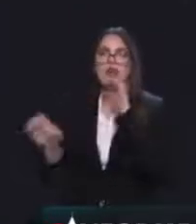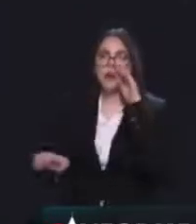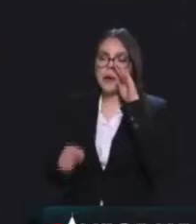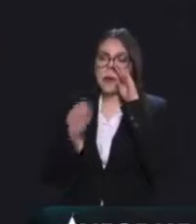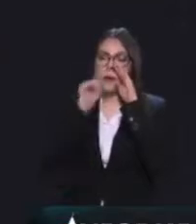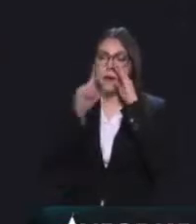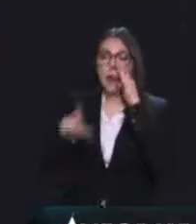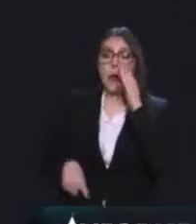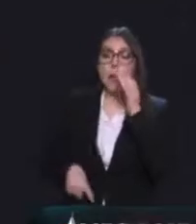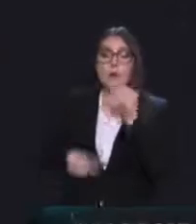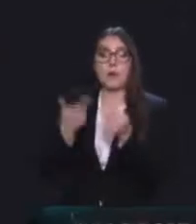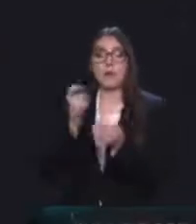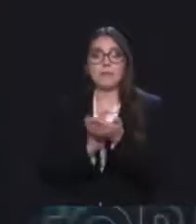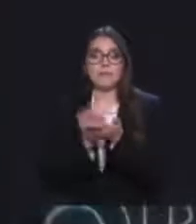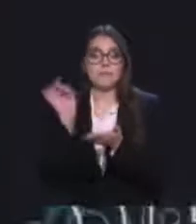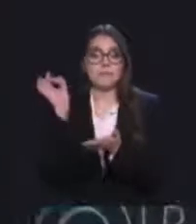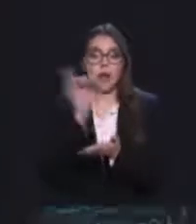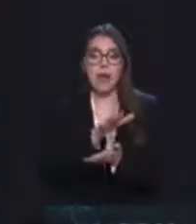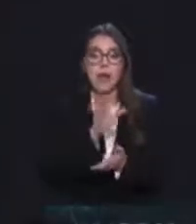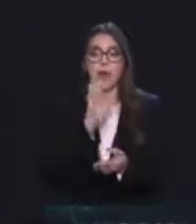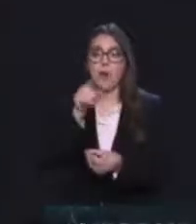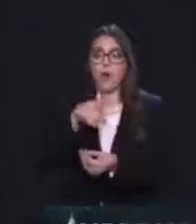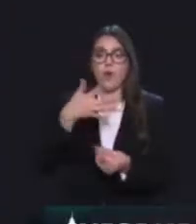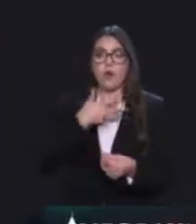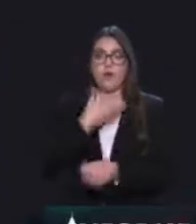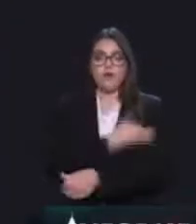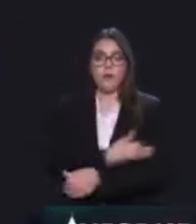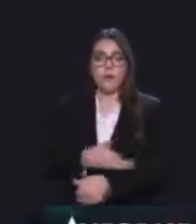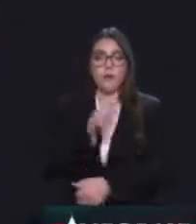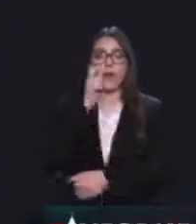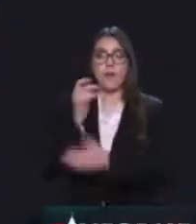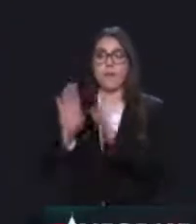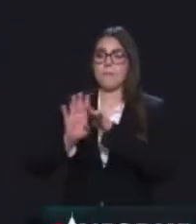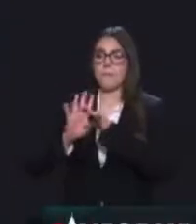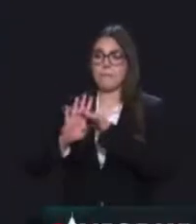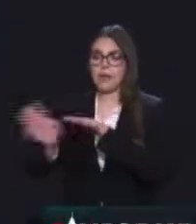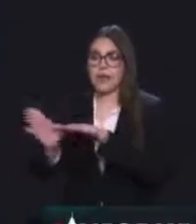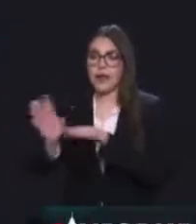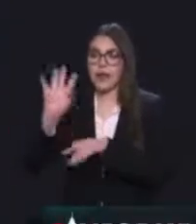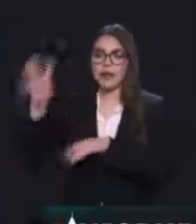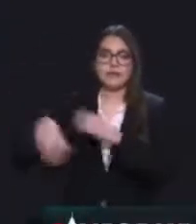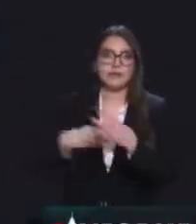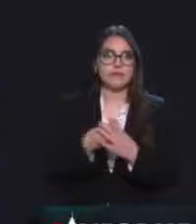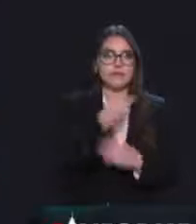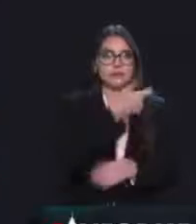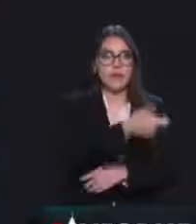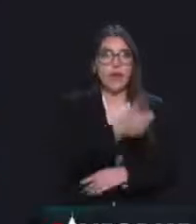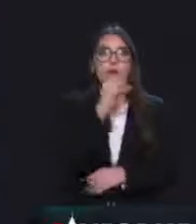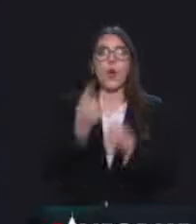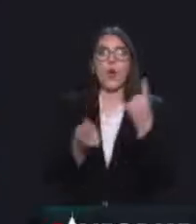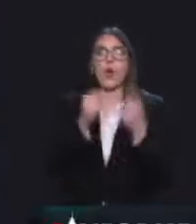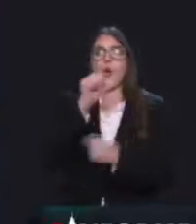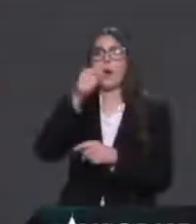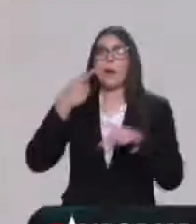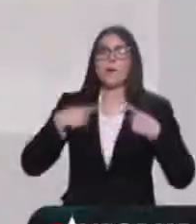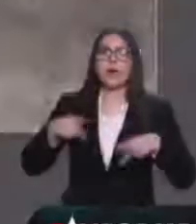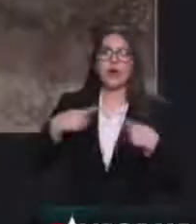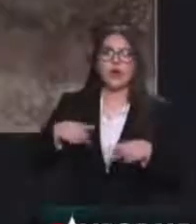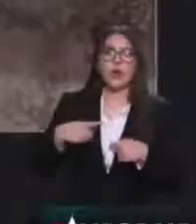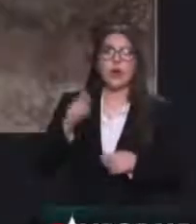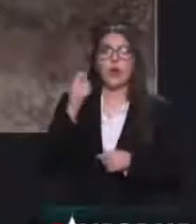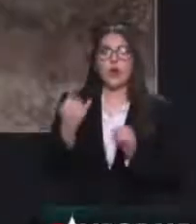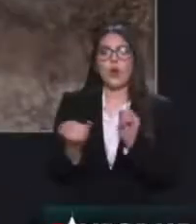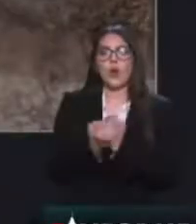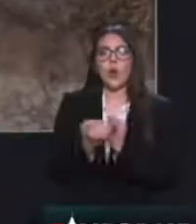que hace el propio gobierno, si tienen algún familiar migrante, pues las remesas, si tienes alguna propiedad, digo, que eso ya es para la gente más rica, ¿no? Más